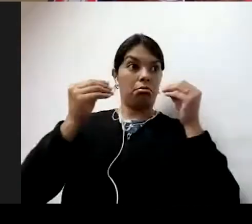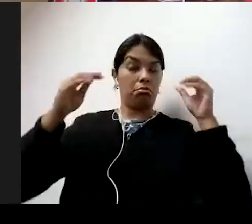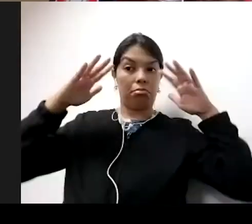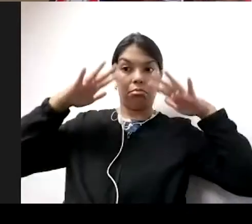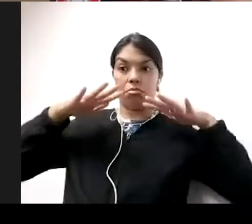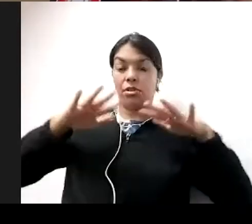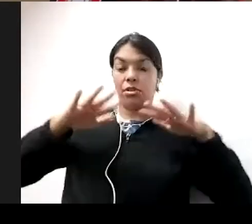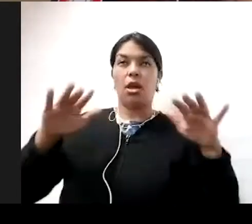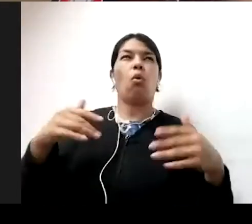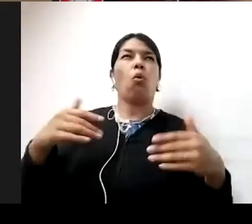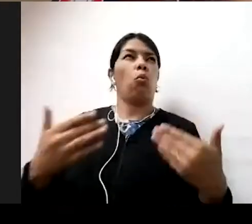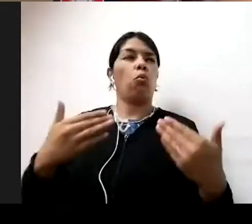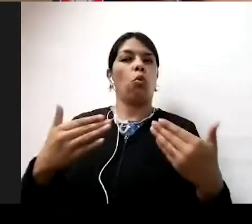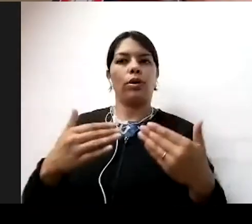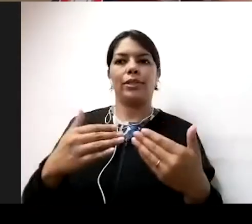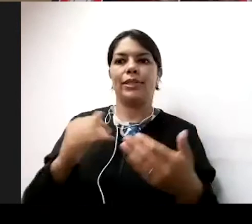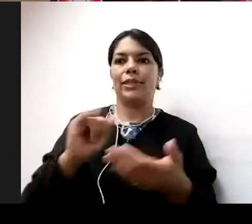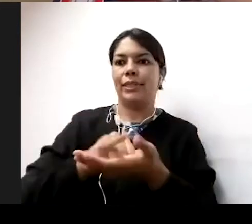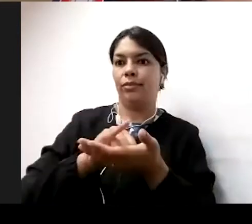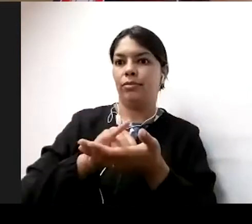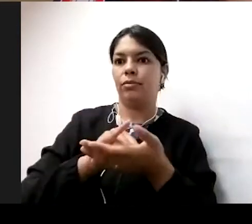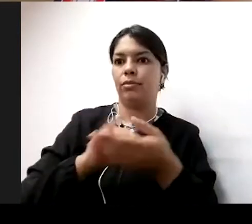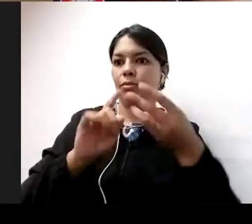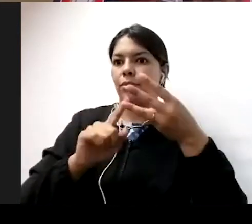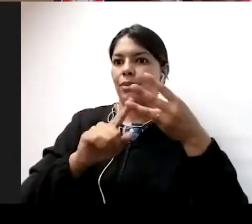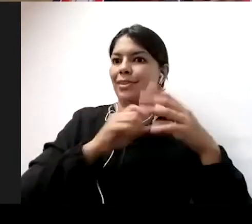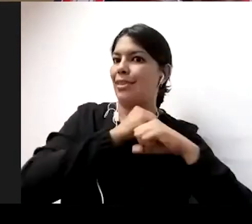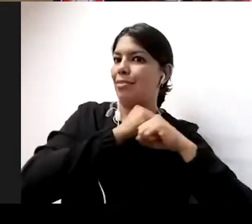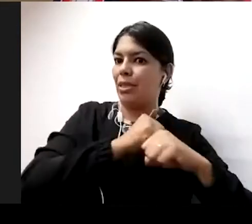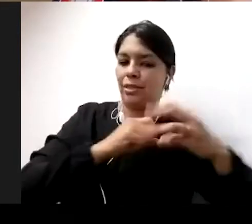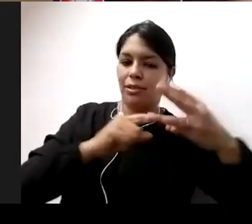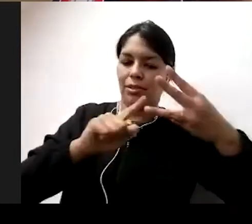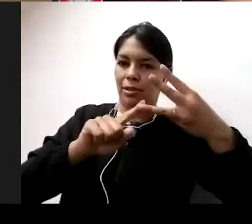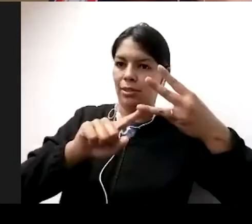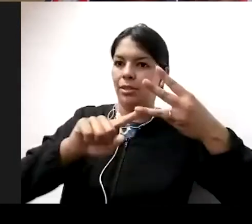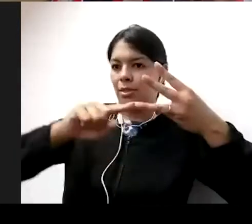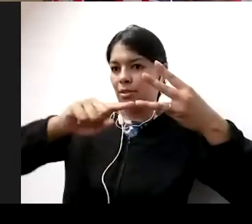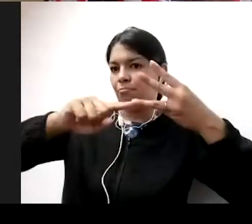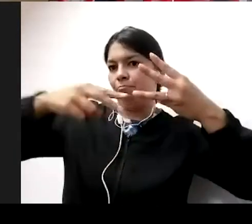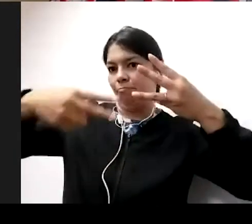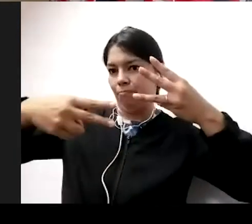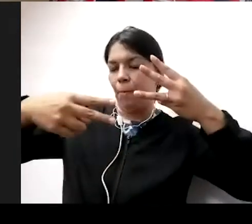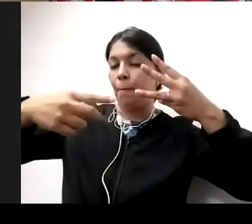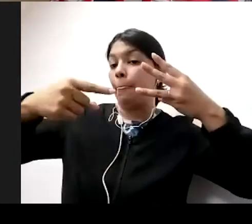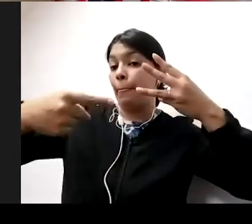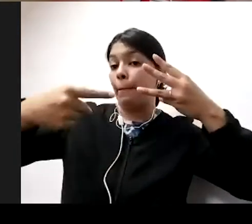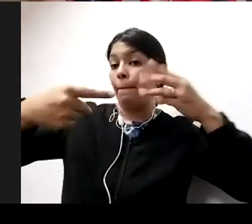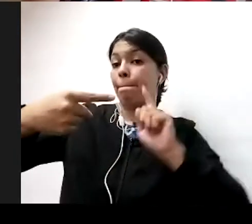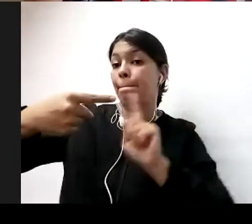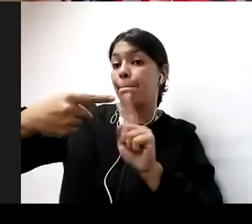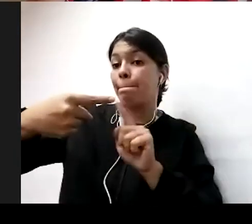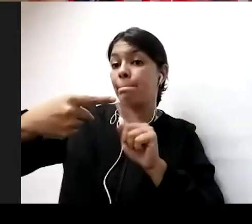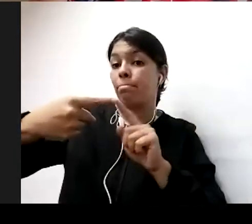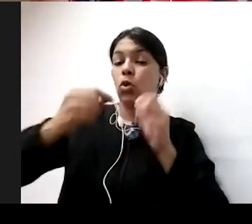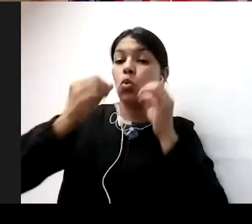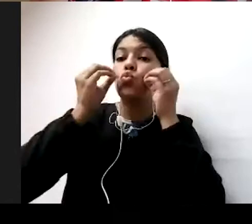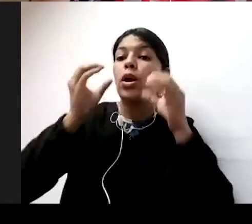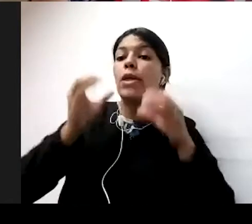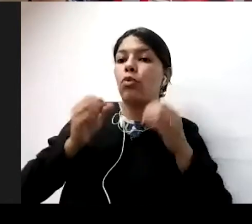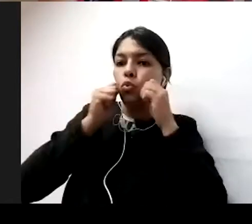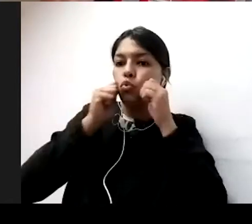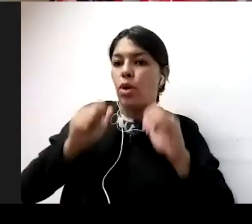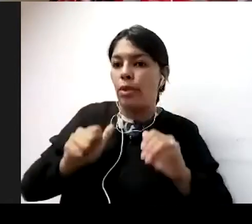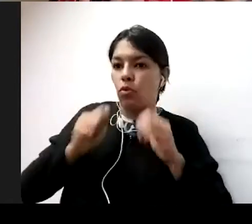la dependencia presenta dos maneras o se presenta de dos maneras. La primera es la dependencia física, que es cuando el cuerpo